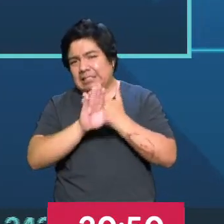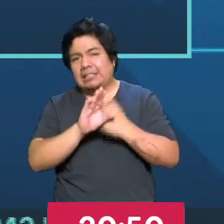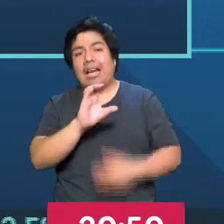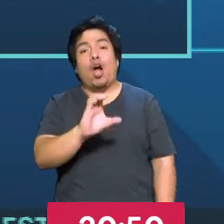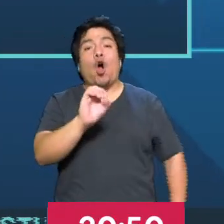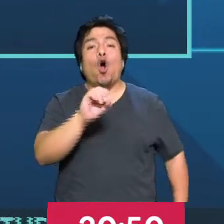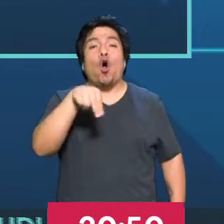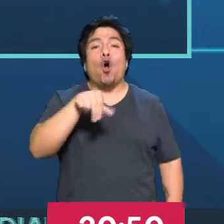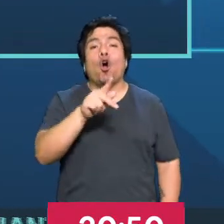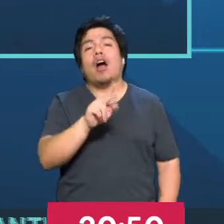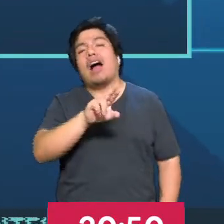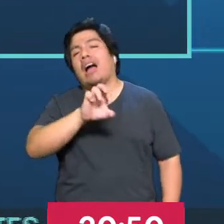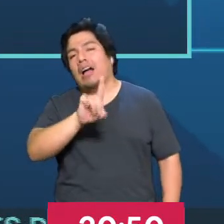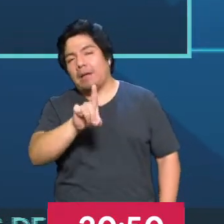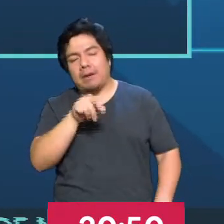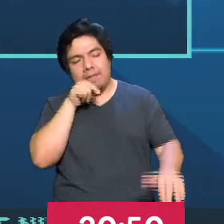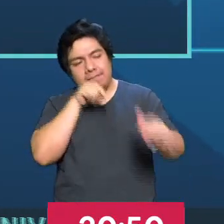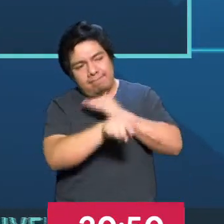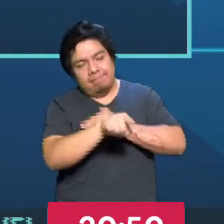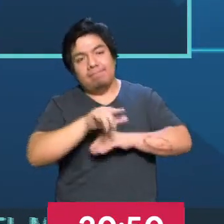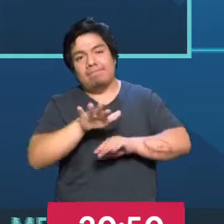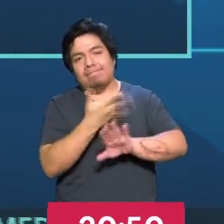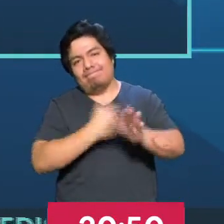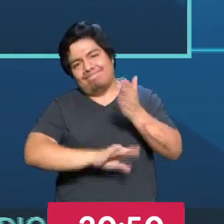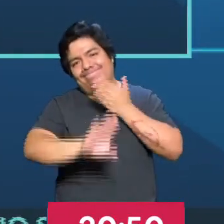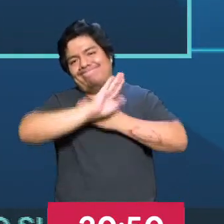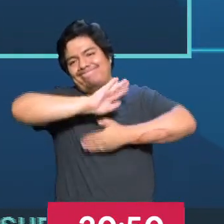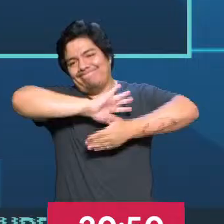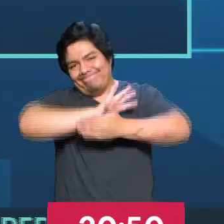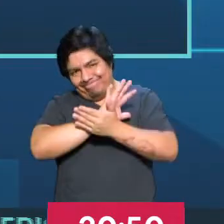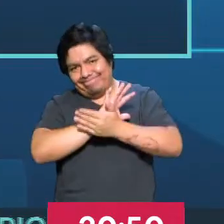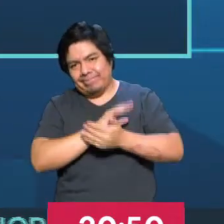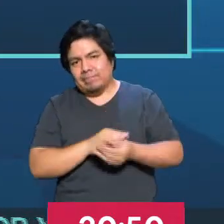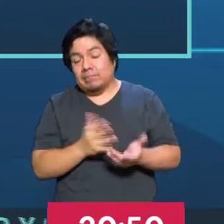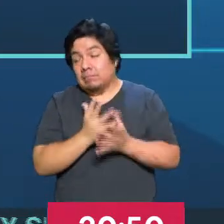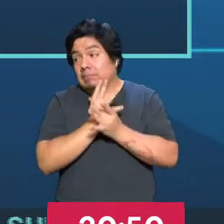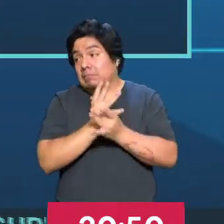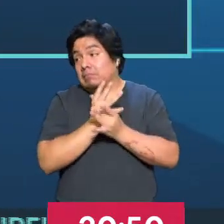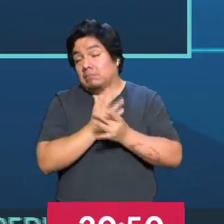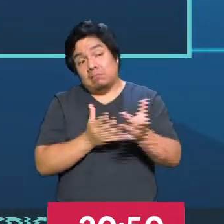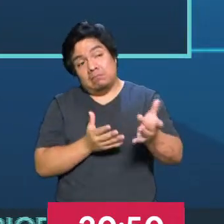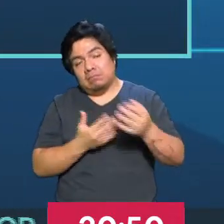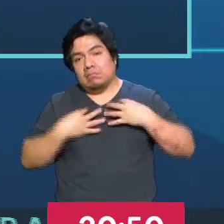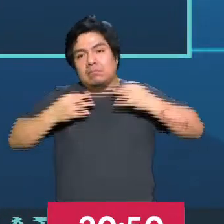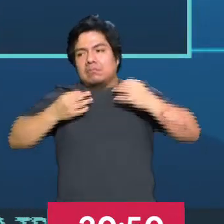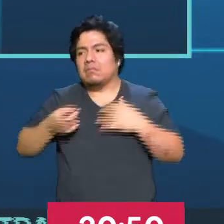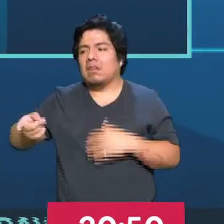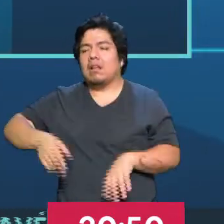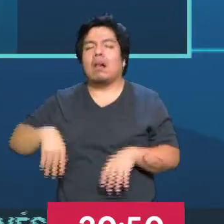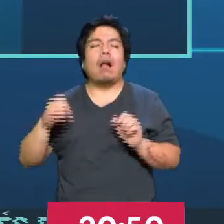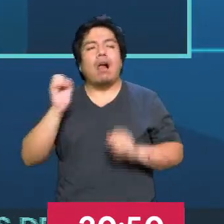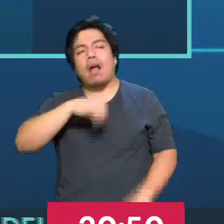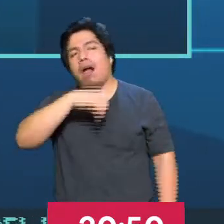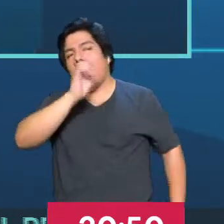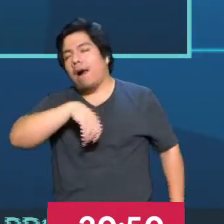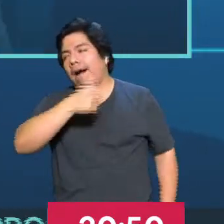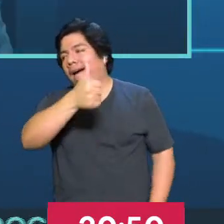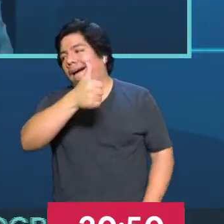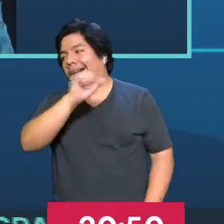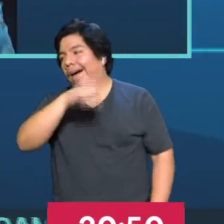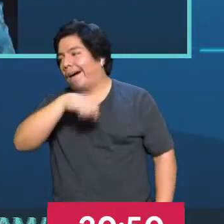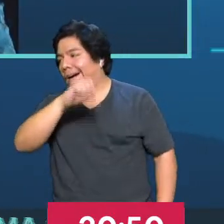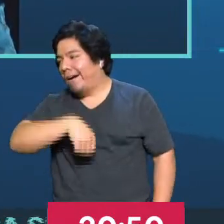CONAPRED para levantar una queja por discriminación. Y pues resulta que no les importó, les pusieron